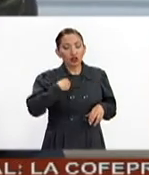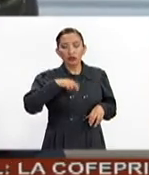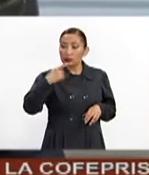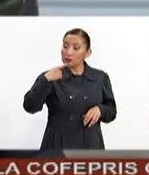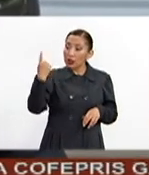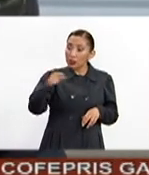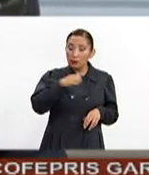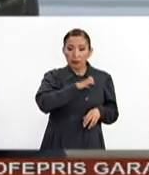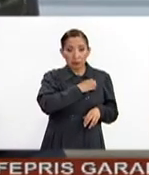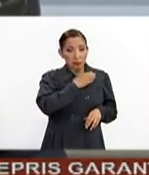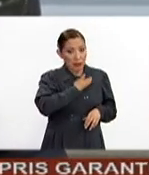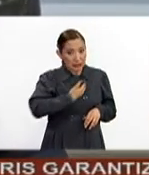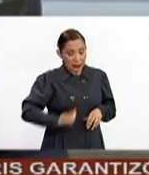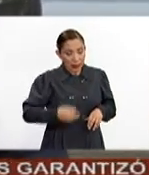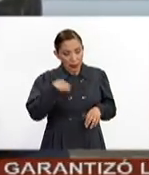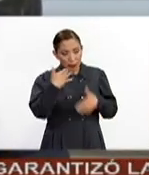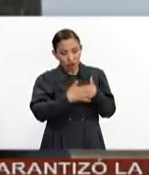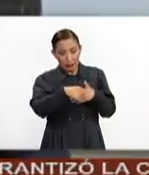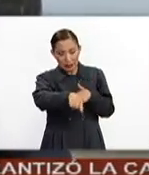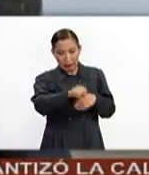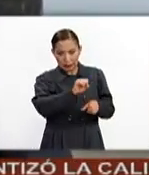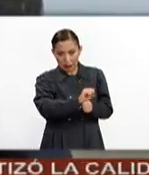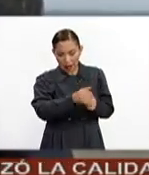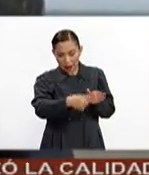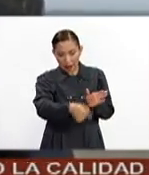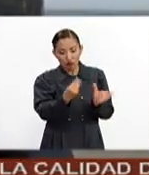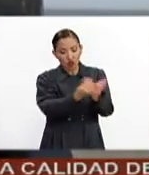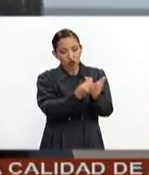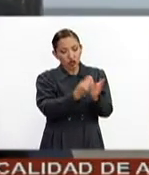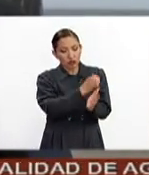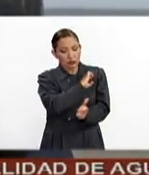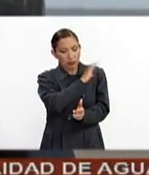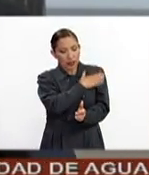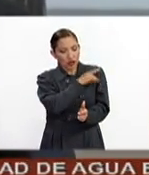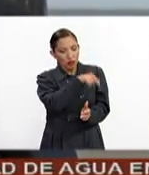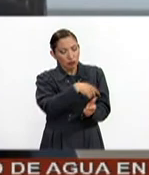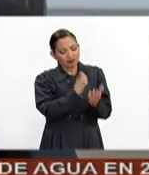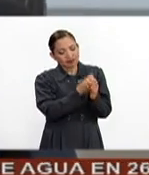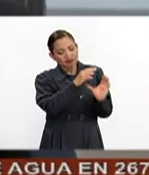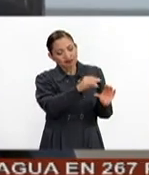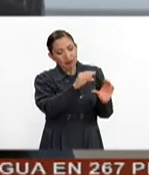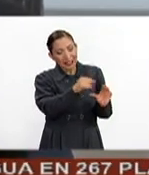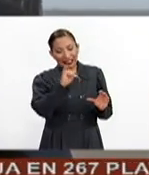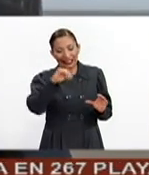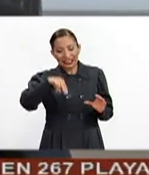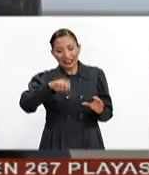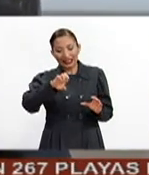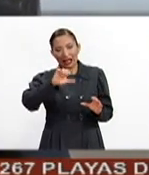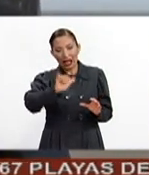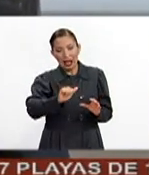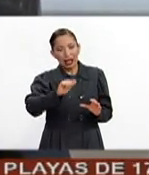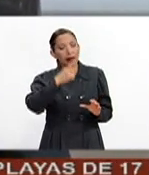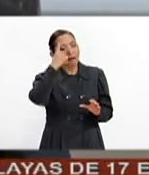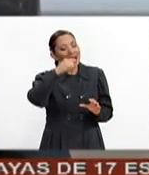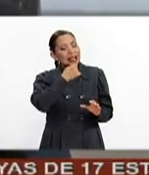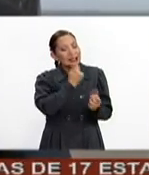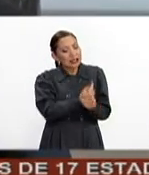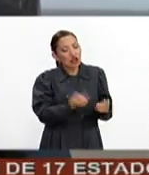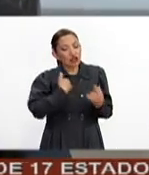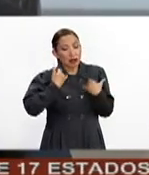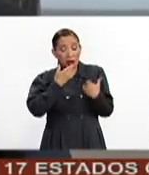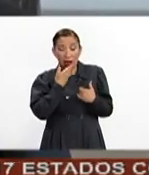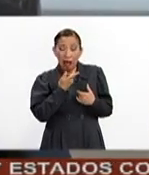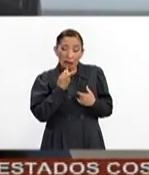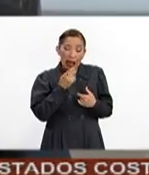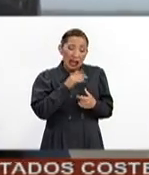el presidente, vamos a presentar en las próximas semanas cursos de español que vamos a dar a través de LINEA para los niños y jóvenes que no hablen